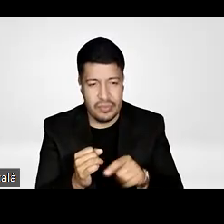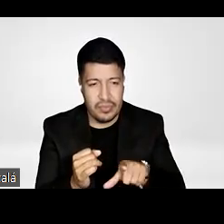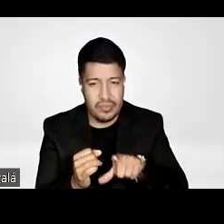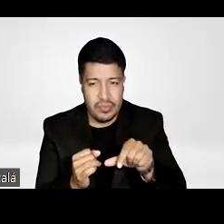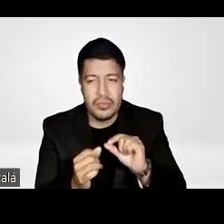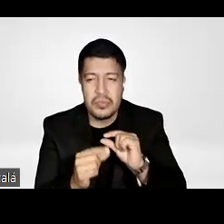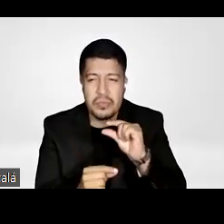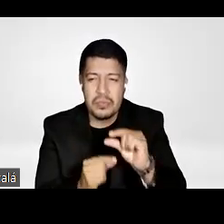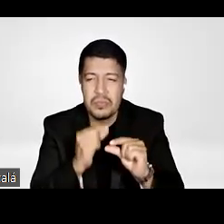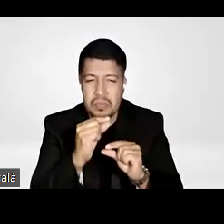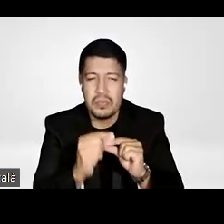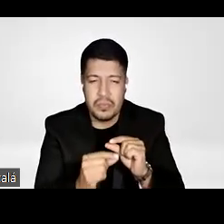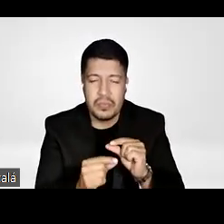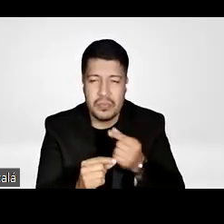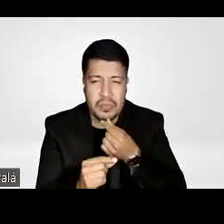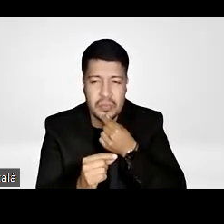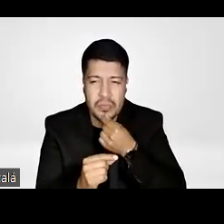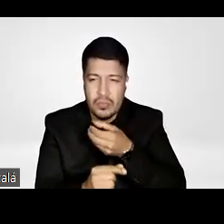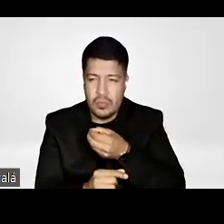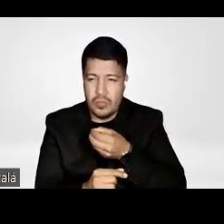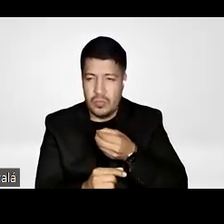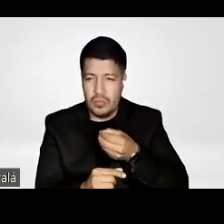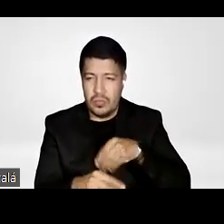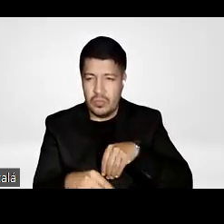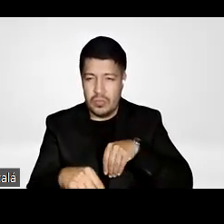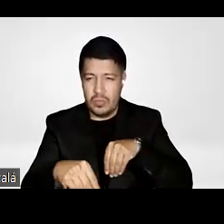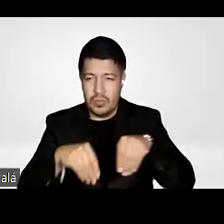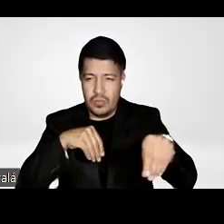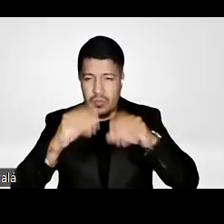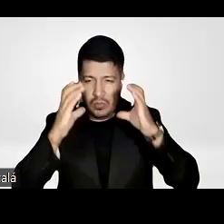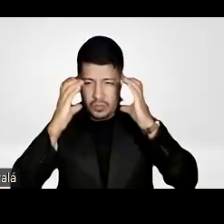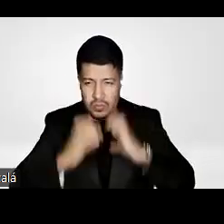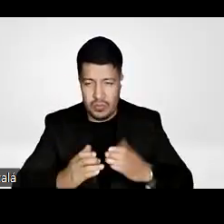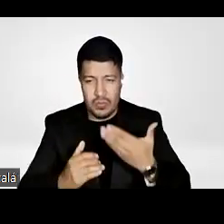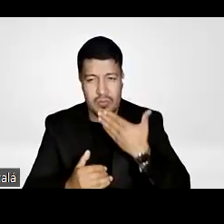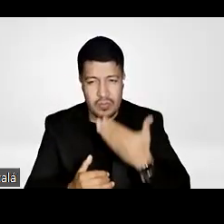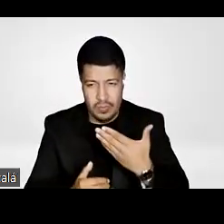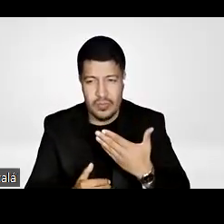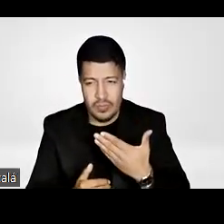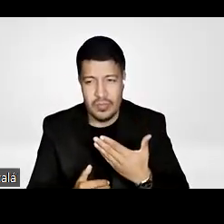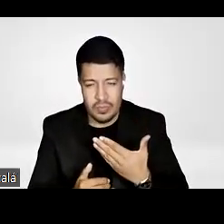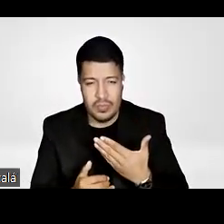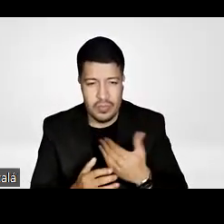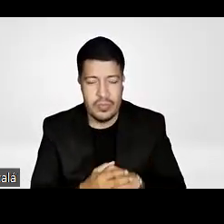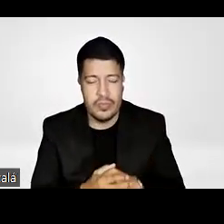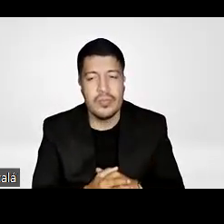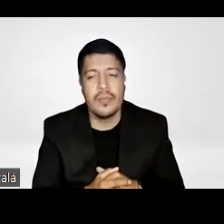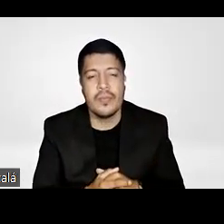él ayuda al niño a ir organizando sus otros movimientos, se va integrando en otros movimientos voluntarios.